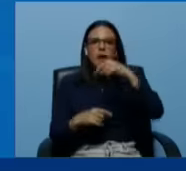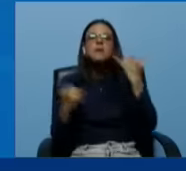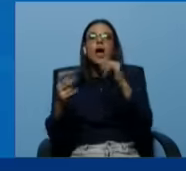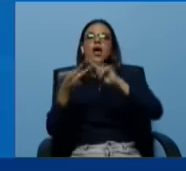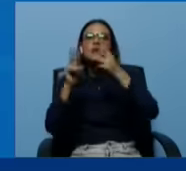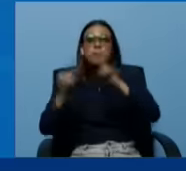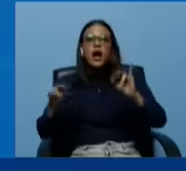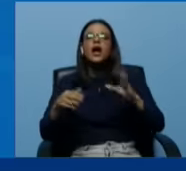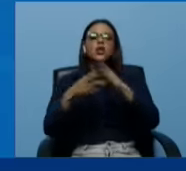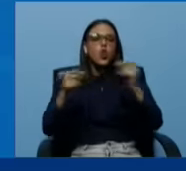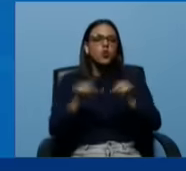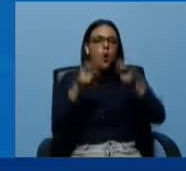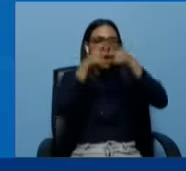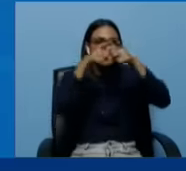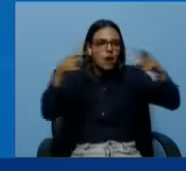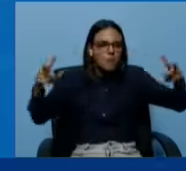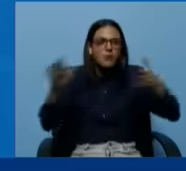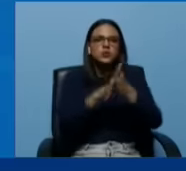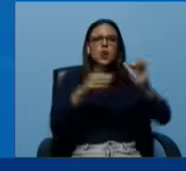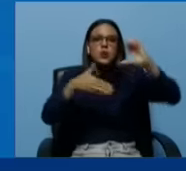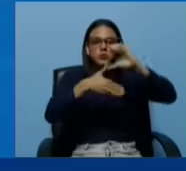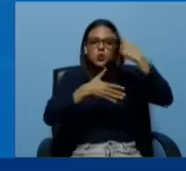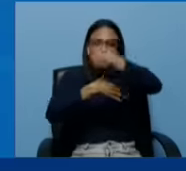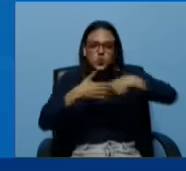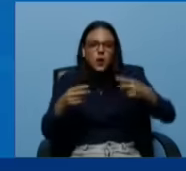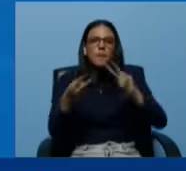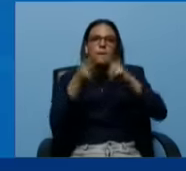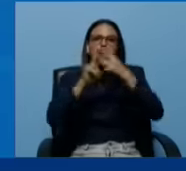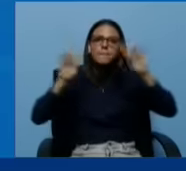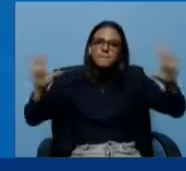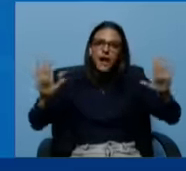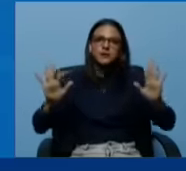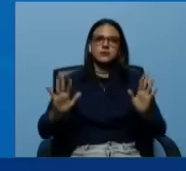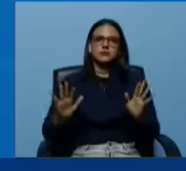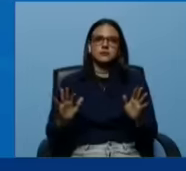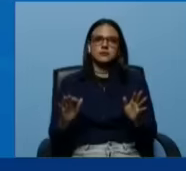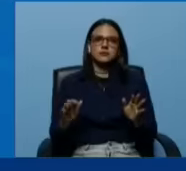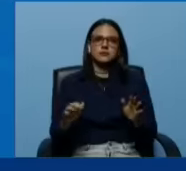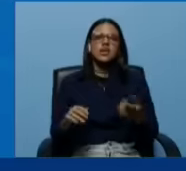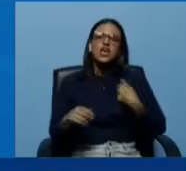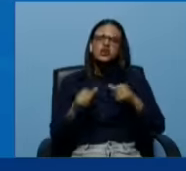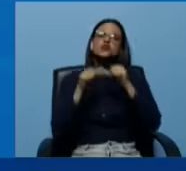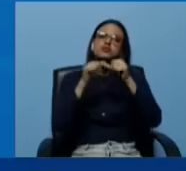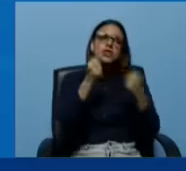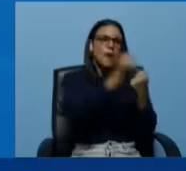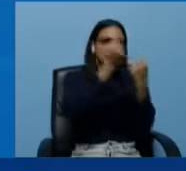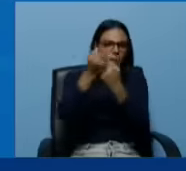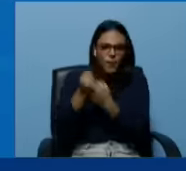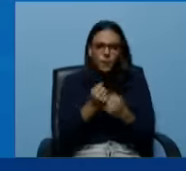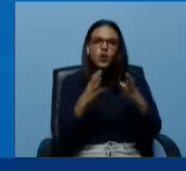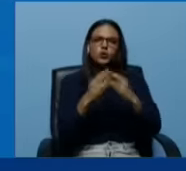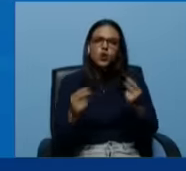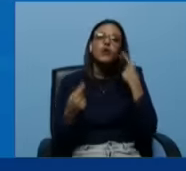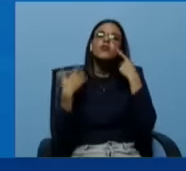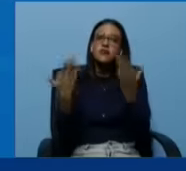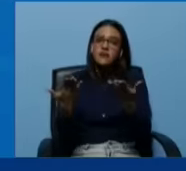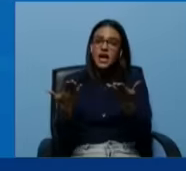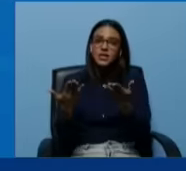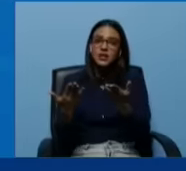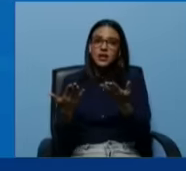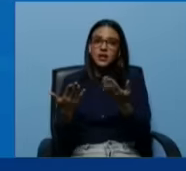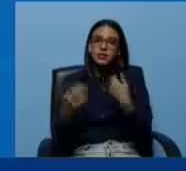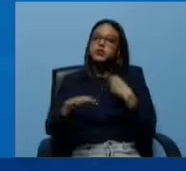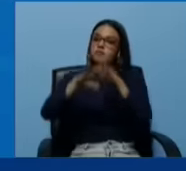a Colombia a hacer la paz. Y lo voy a seguir ayudando. Fíjense un caso, compañeros, de los